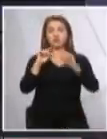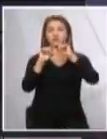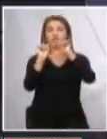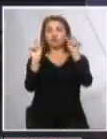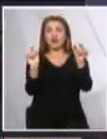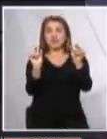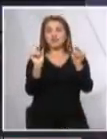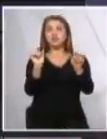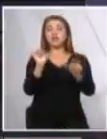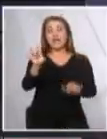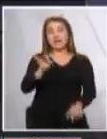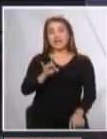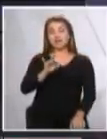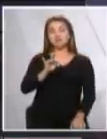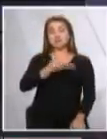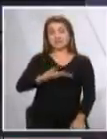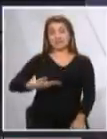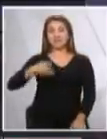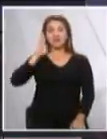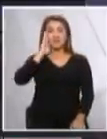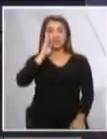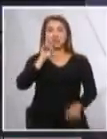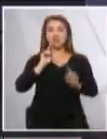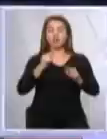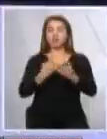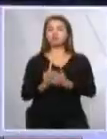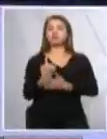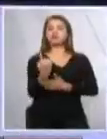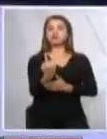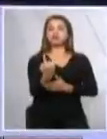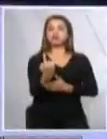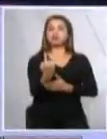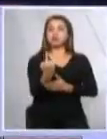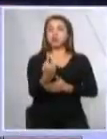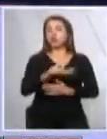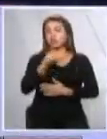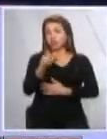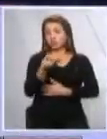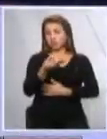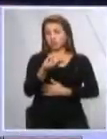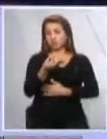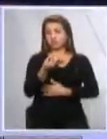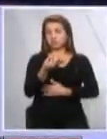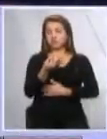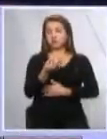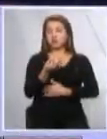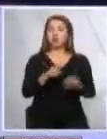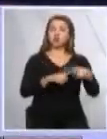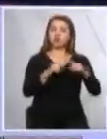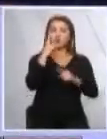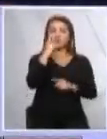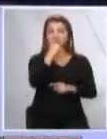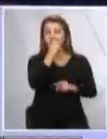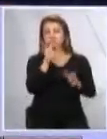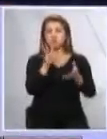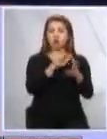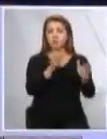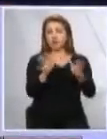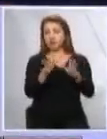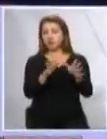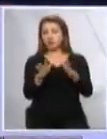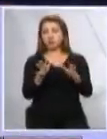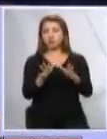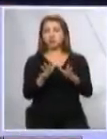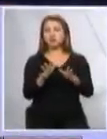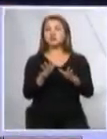de Michelle Bachelet, o el que tenga que ir a salir a hacer esa clase de declaraciones, y la de Evelyn Matthei más o menos refieren a